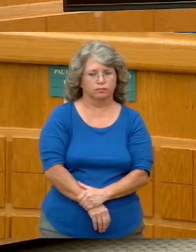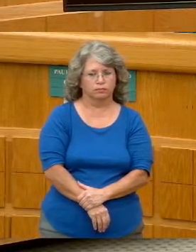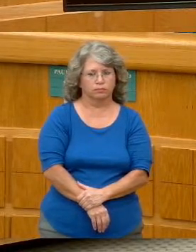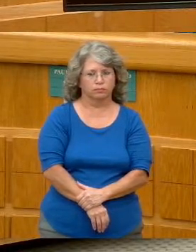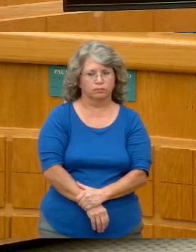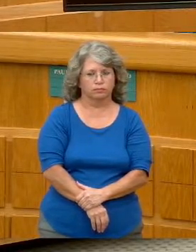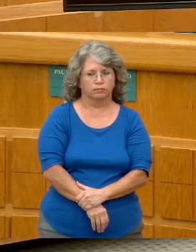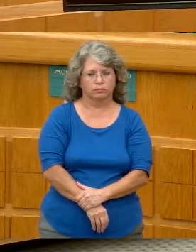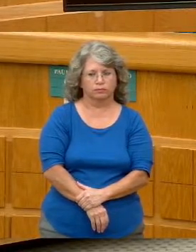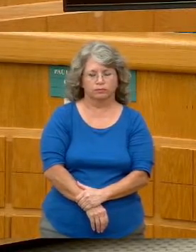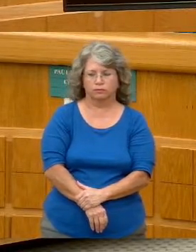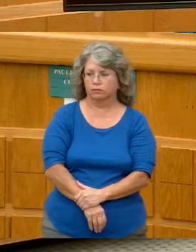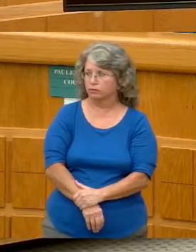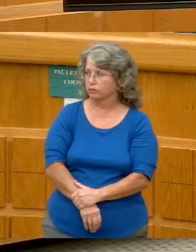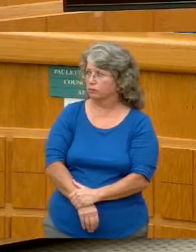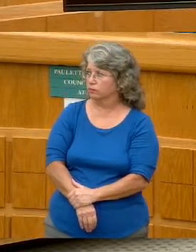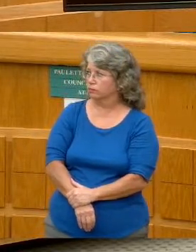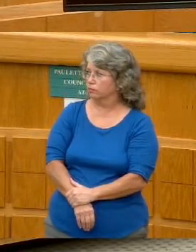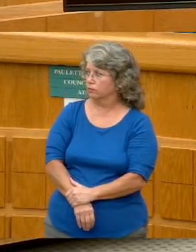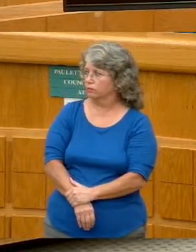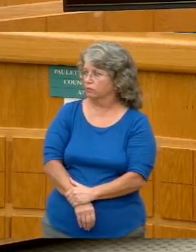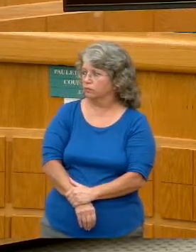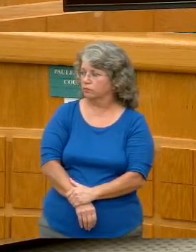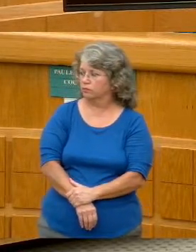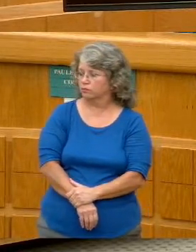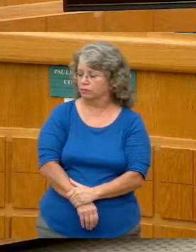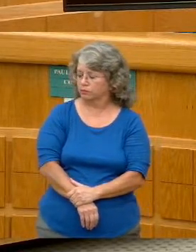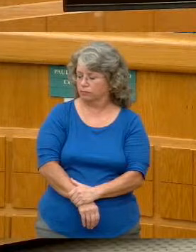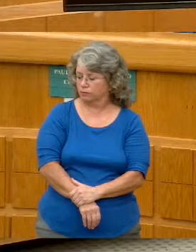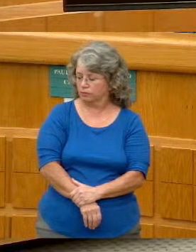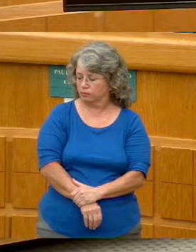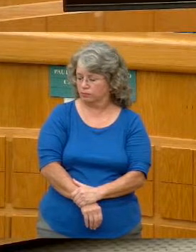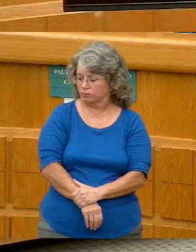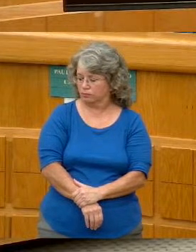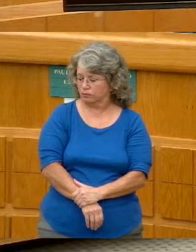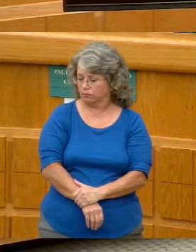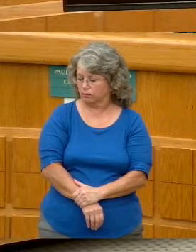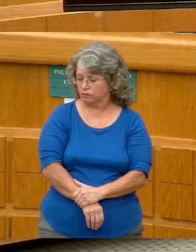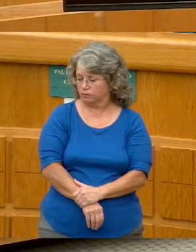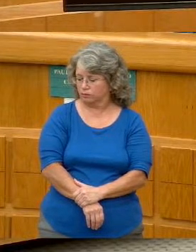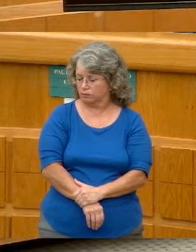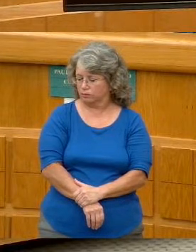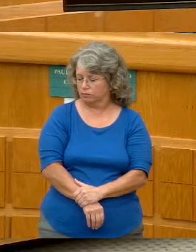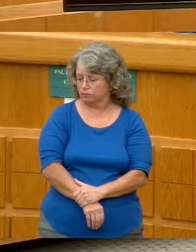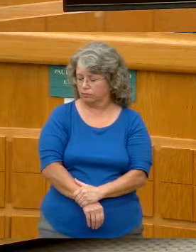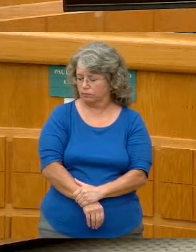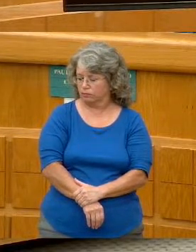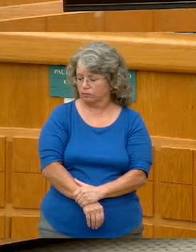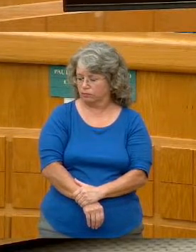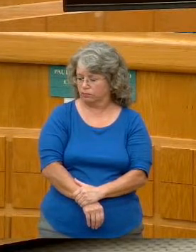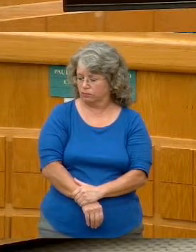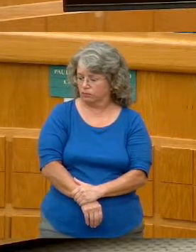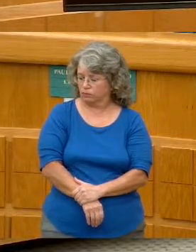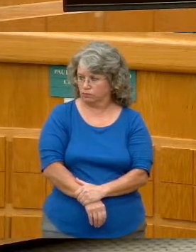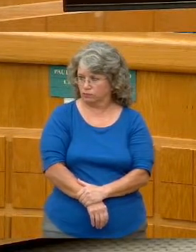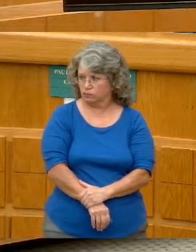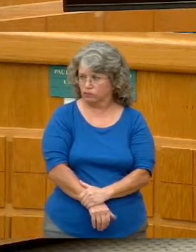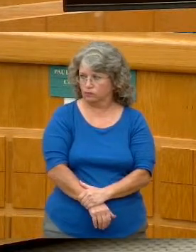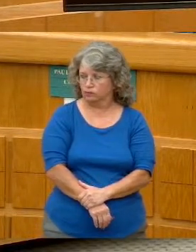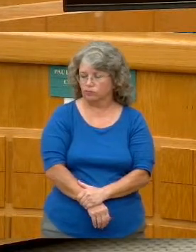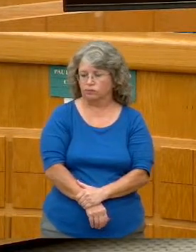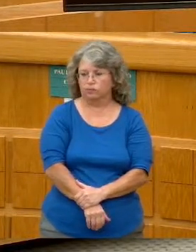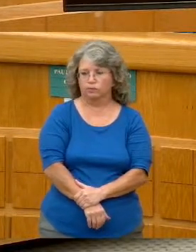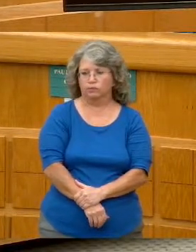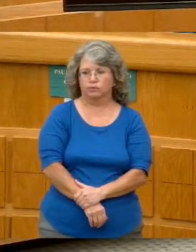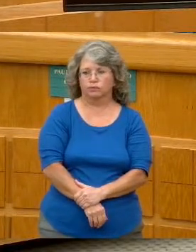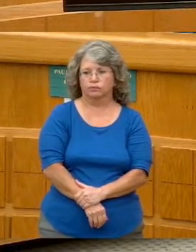del COVID-19 dentro de los 14 días anteriores a la visita programada. El Distrito de Salud está aconsejando a todos los residentes del